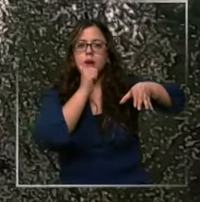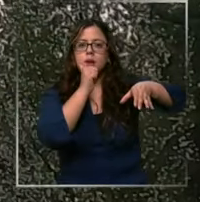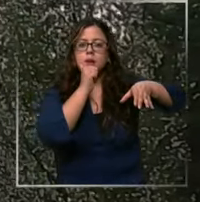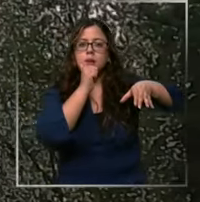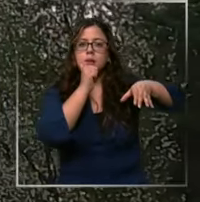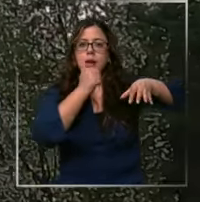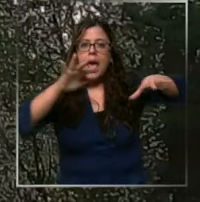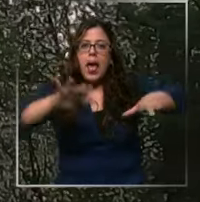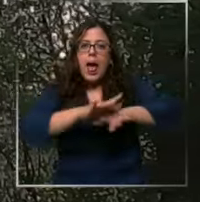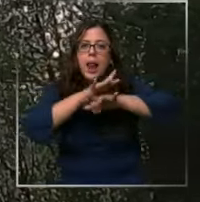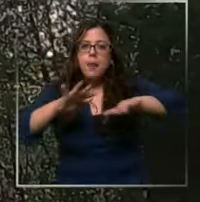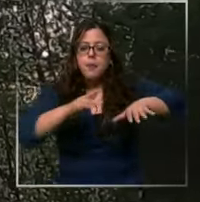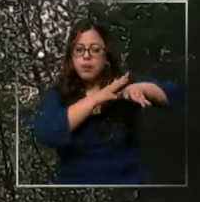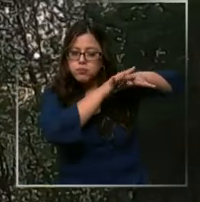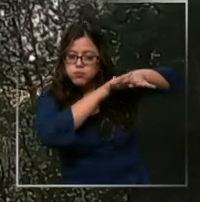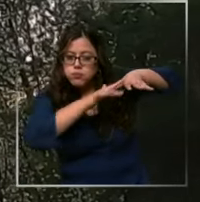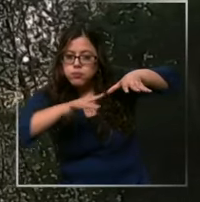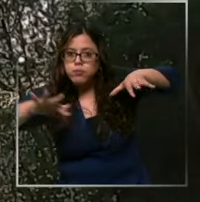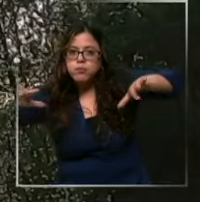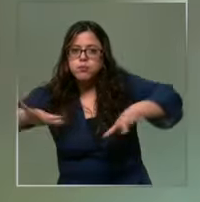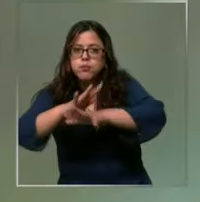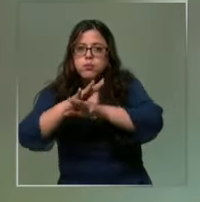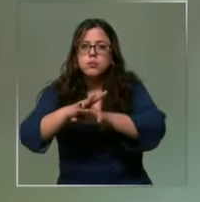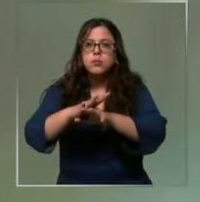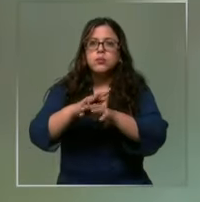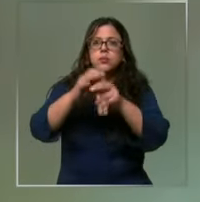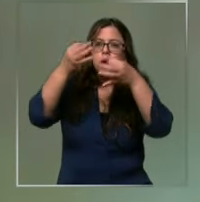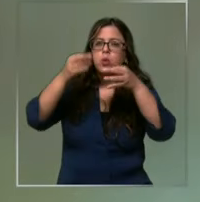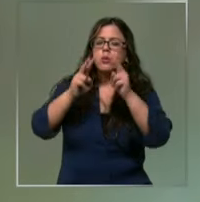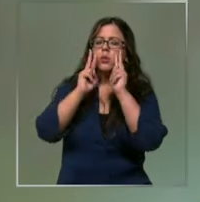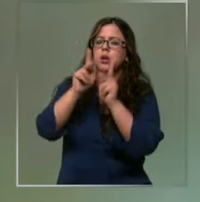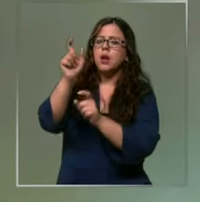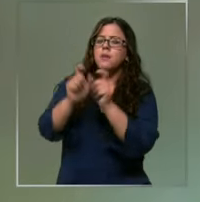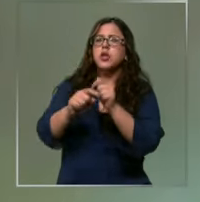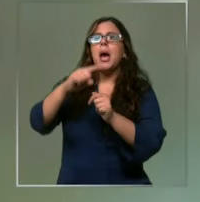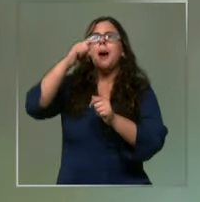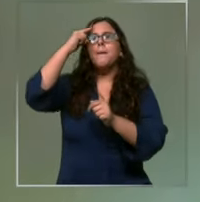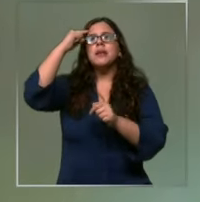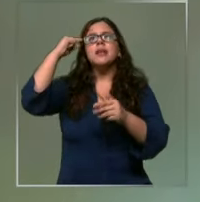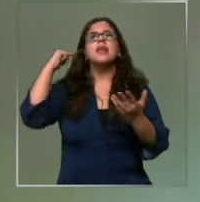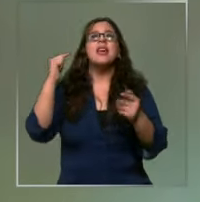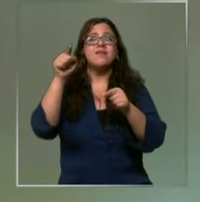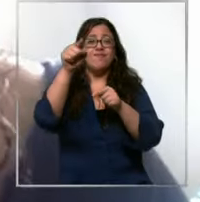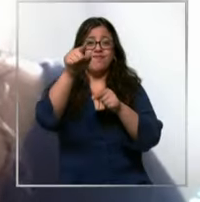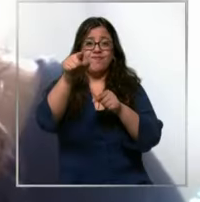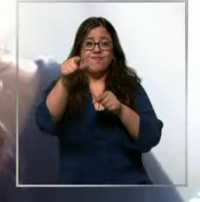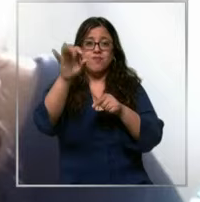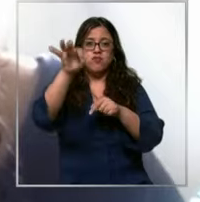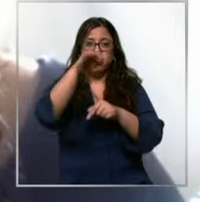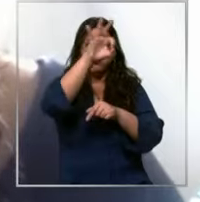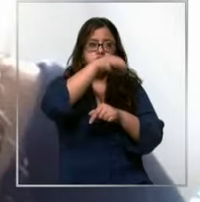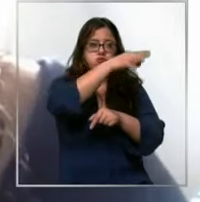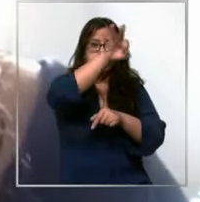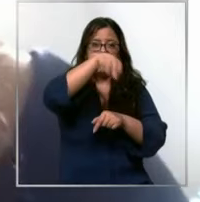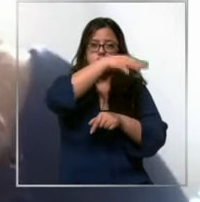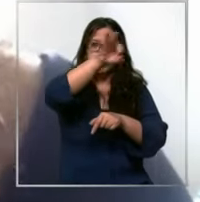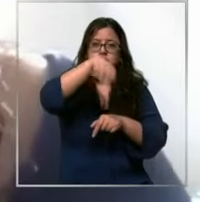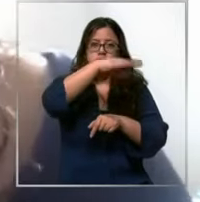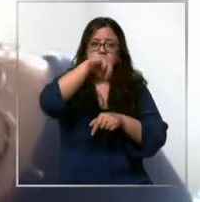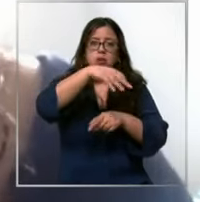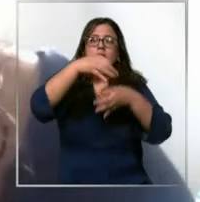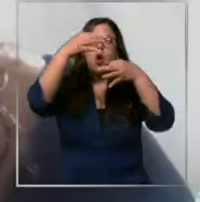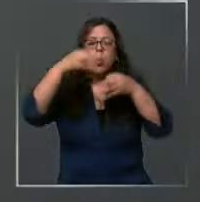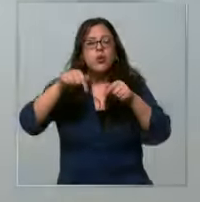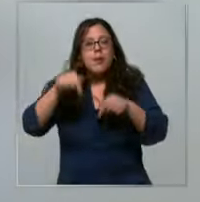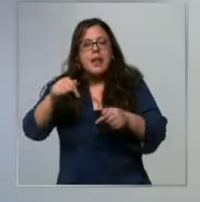Y cuando pasa esto, la gente lo asocia con una plaga de zancudos, que en realidad como que la temporada de los zancudos es